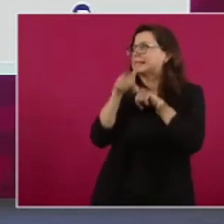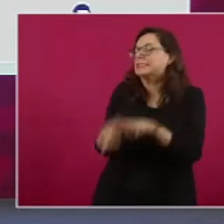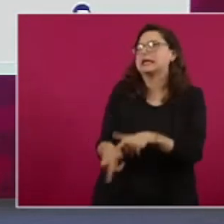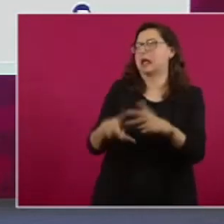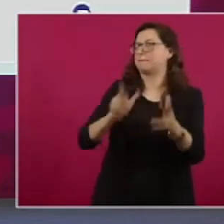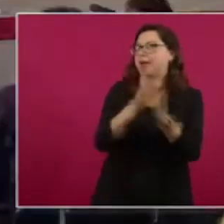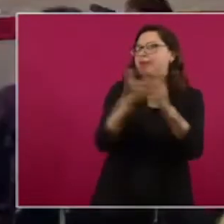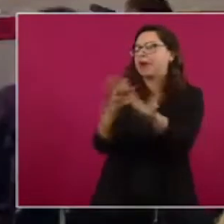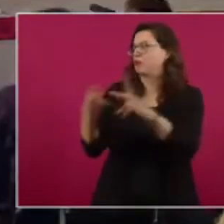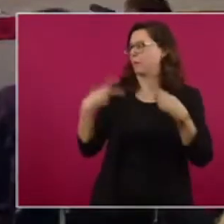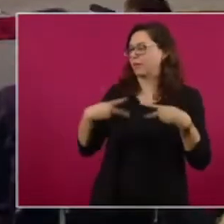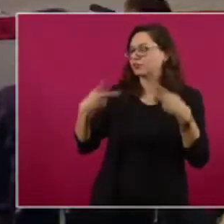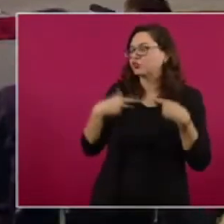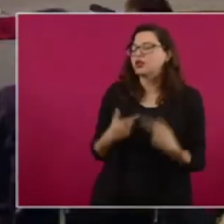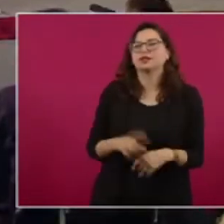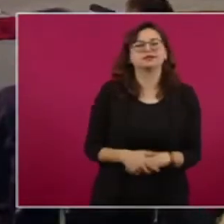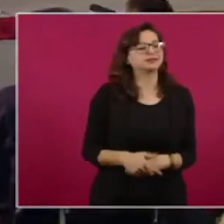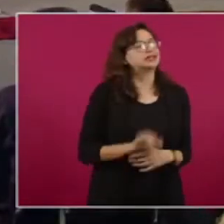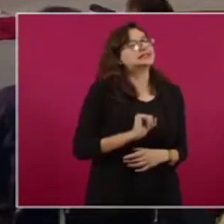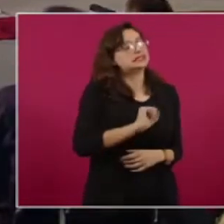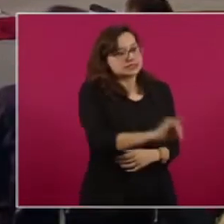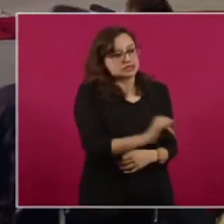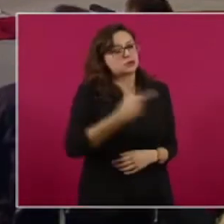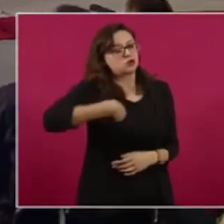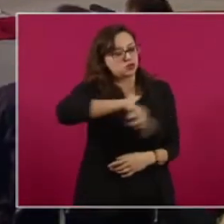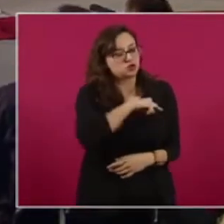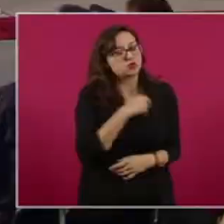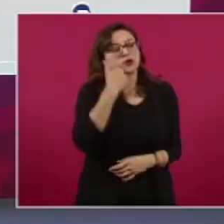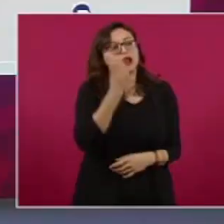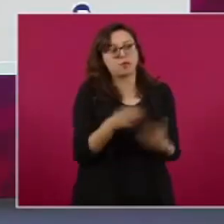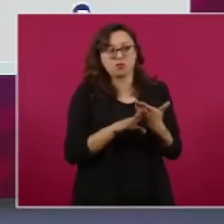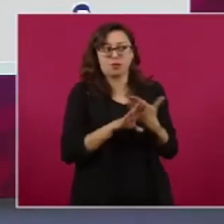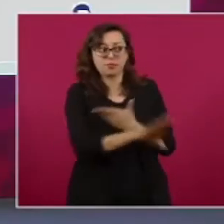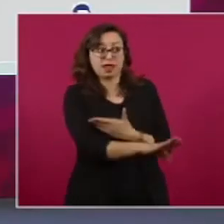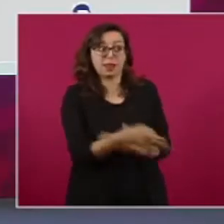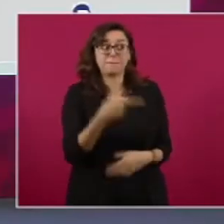evitarlas, pero hay una gran diferencia, no es el Estado.